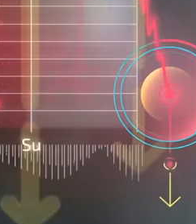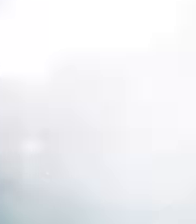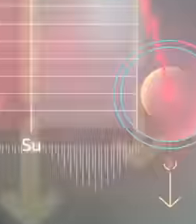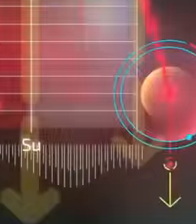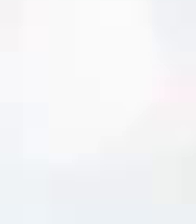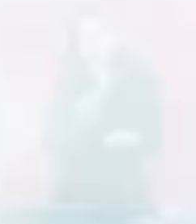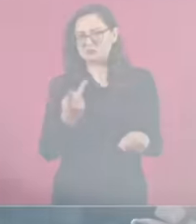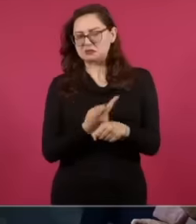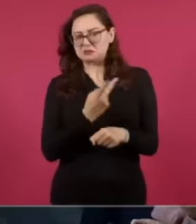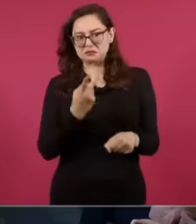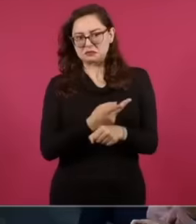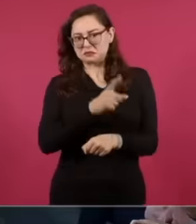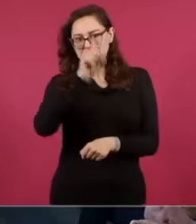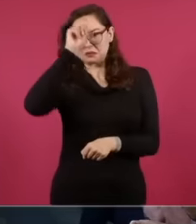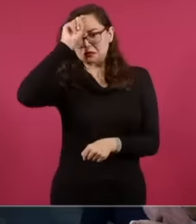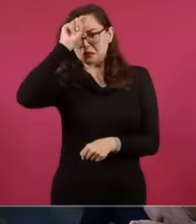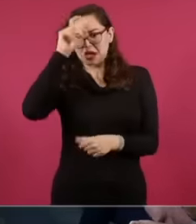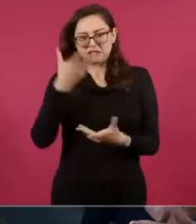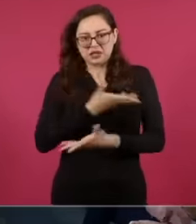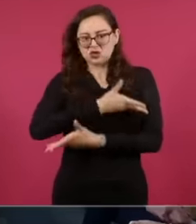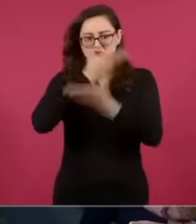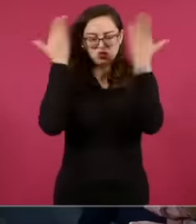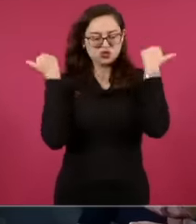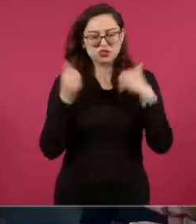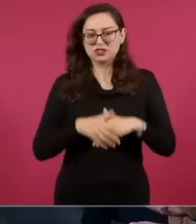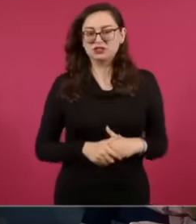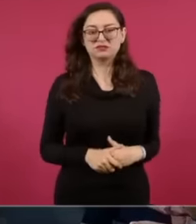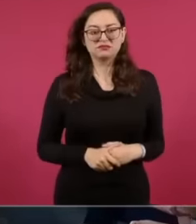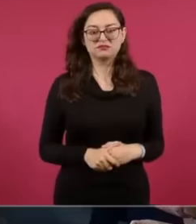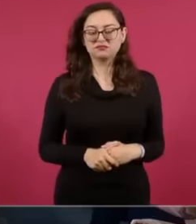esté sucediendo, cómo abrieron los mercados hoy.